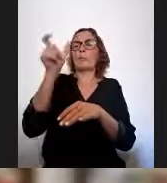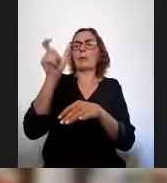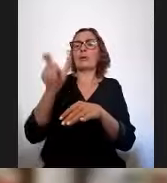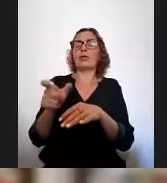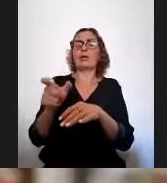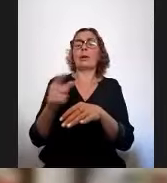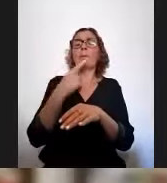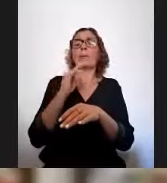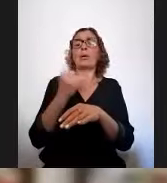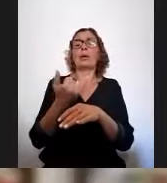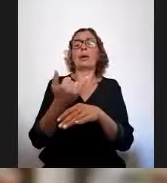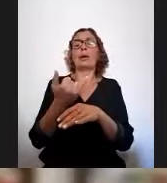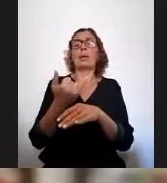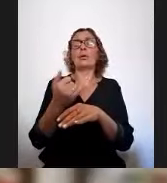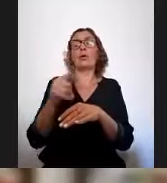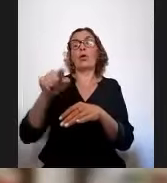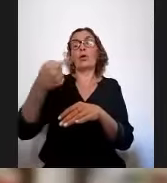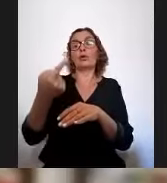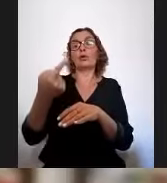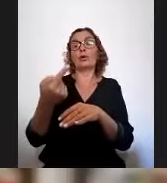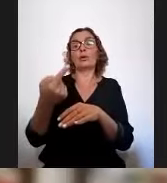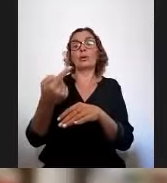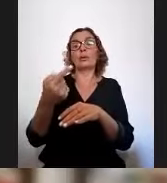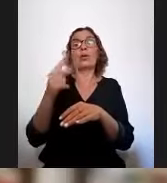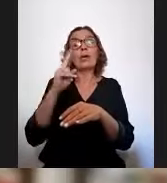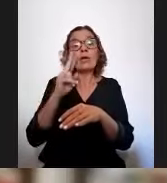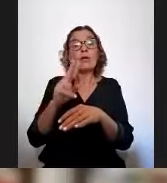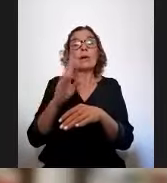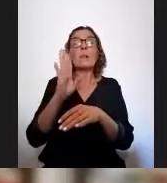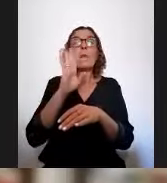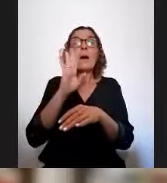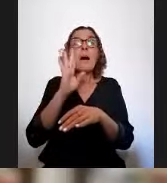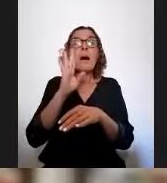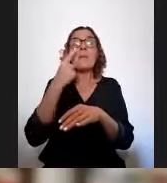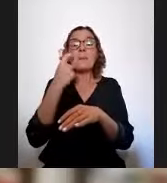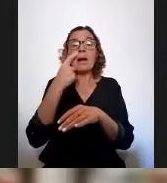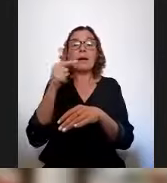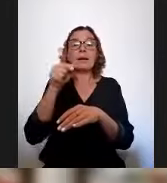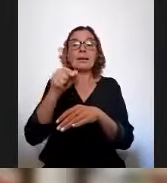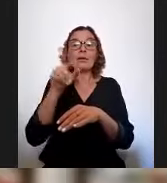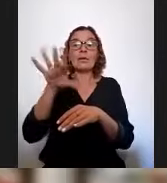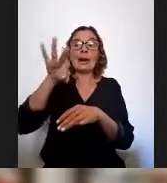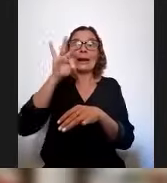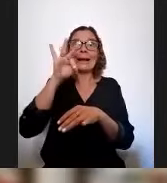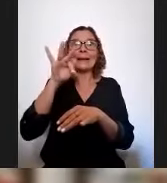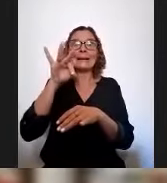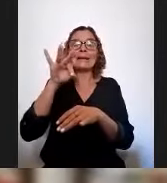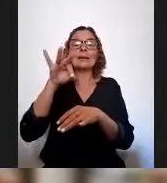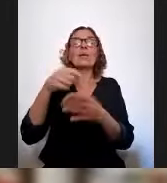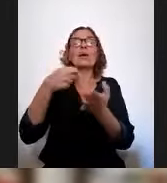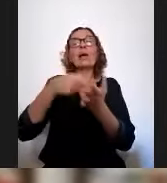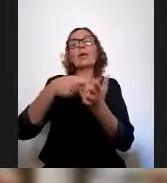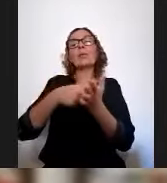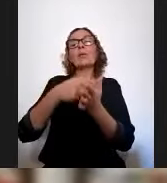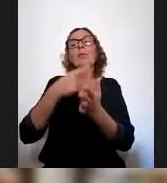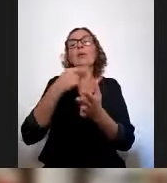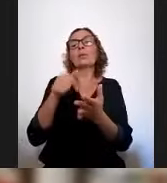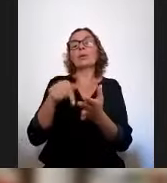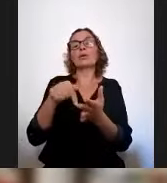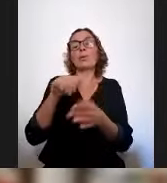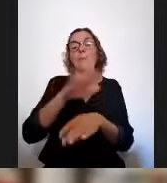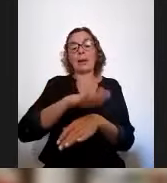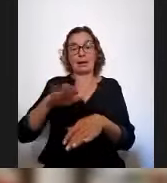el niño, pero tenemos que ir a atacar a los padres, que van a ser los que van a elegir si van a comprar ese producto para el